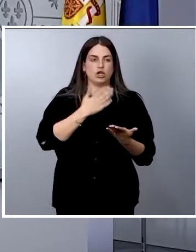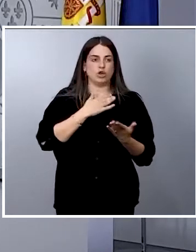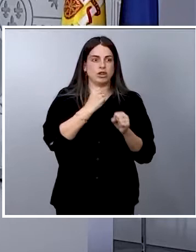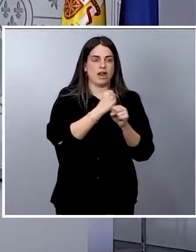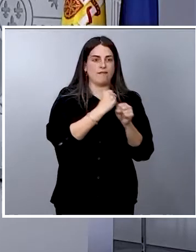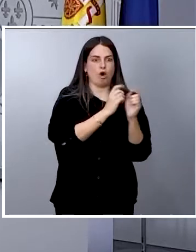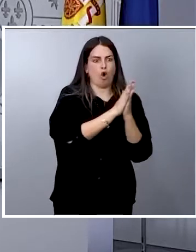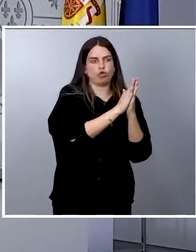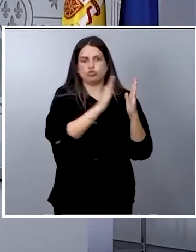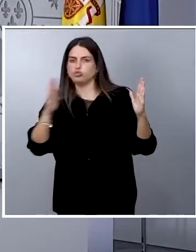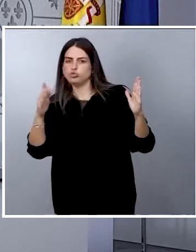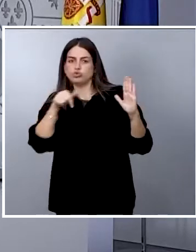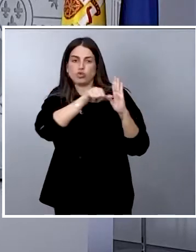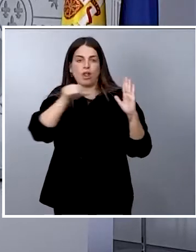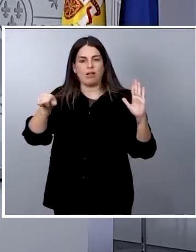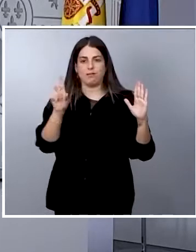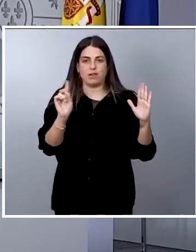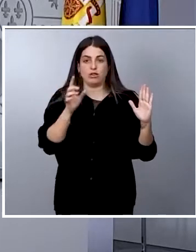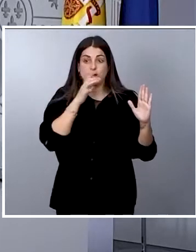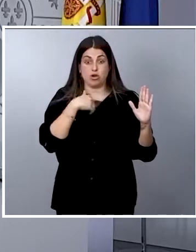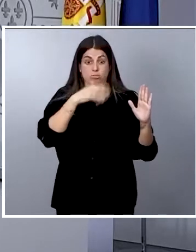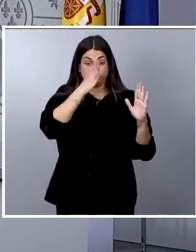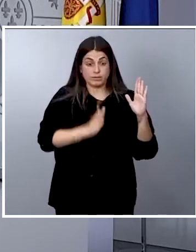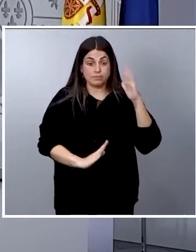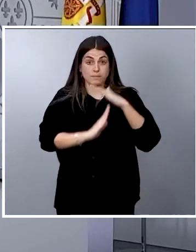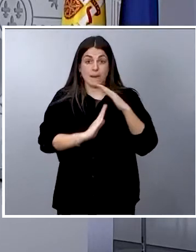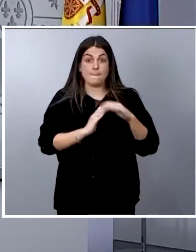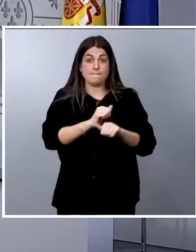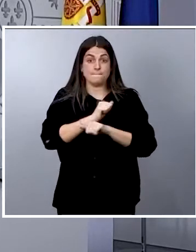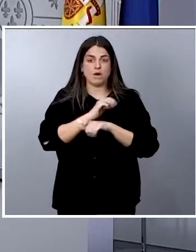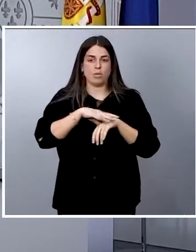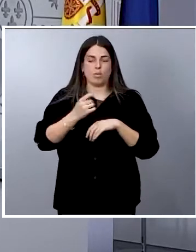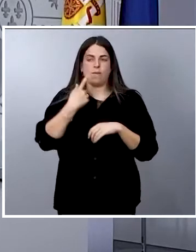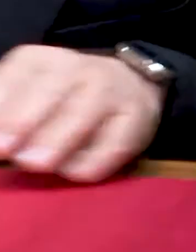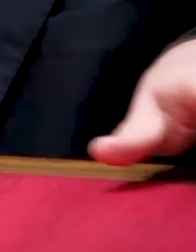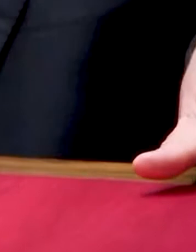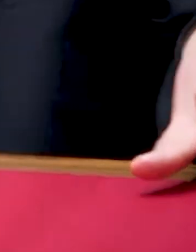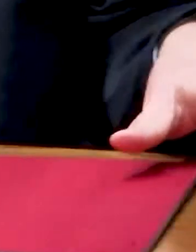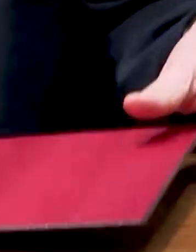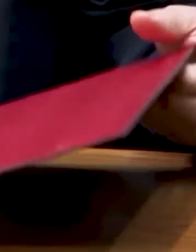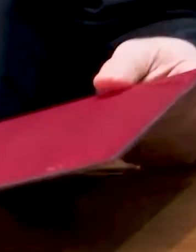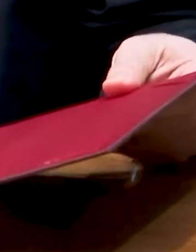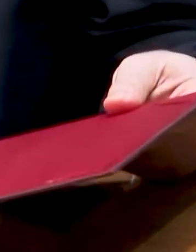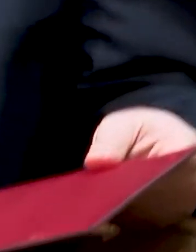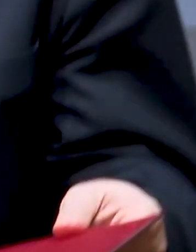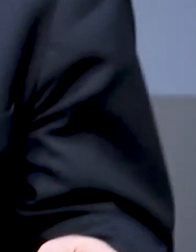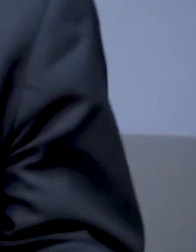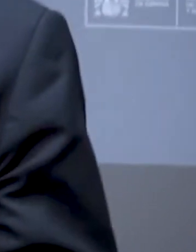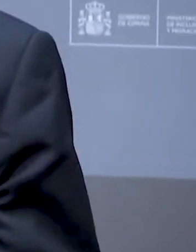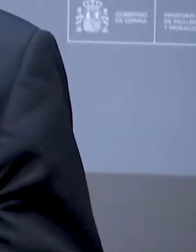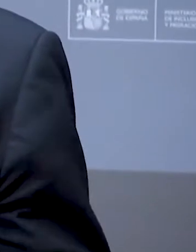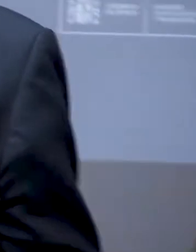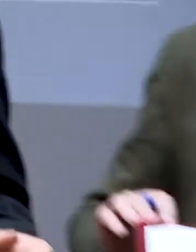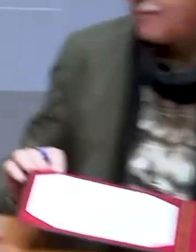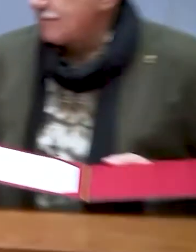por esta vía pueden conseguir una pensión algo mayor. La reforma, acordada por comisiones y UGT y rechazada